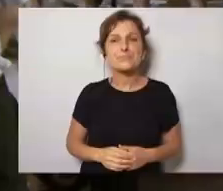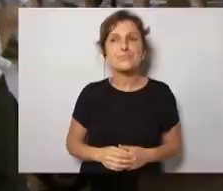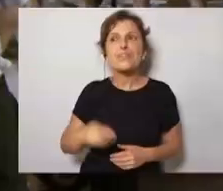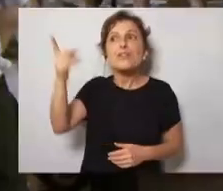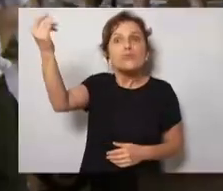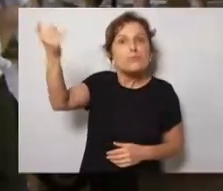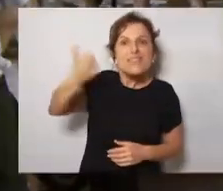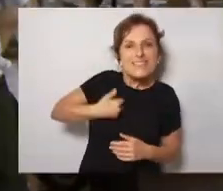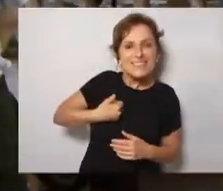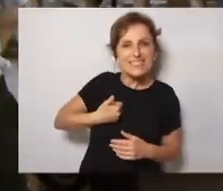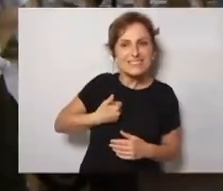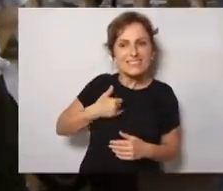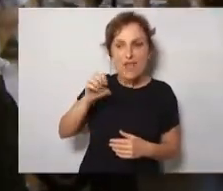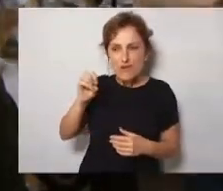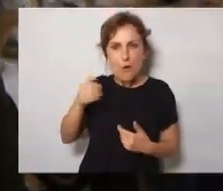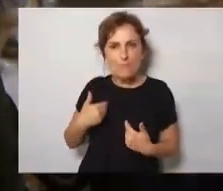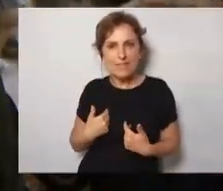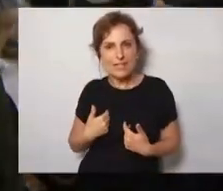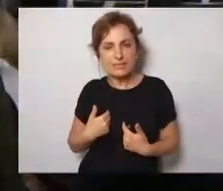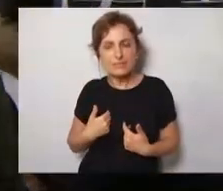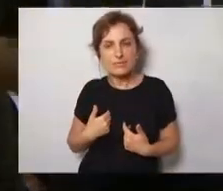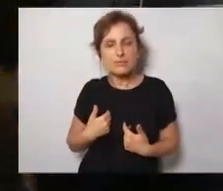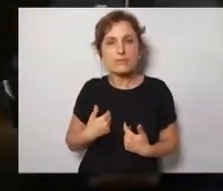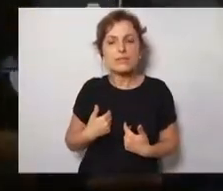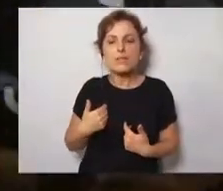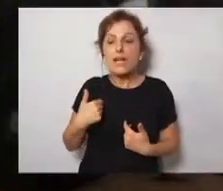yo vivo hombre